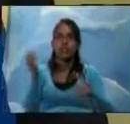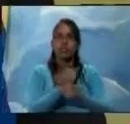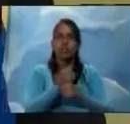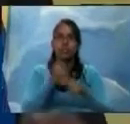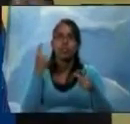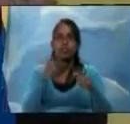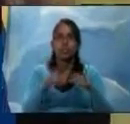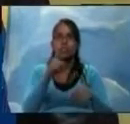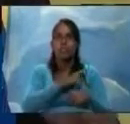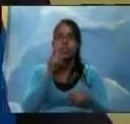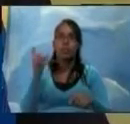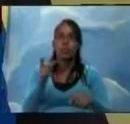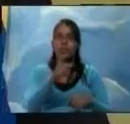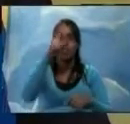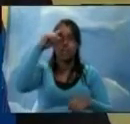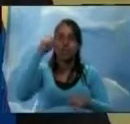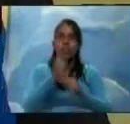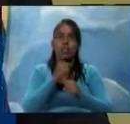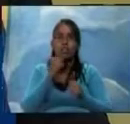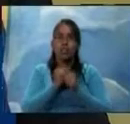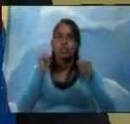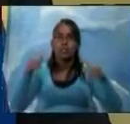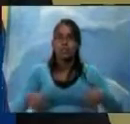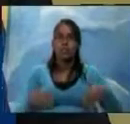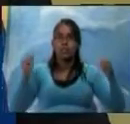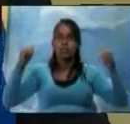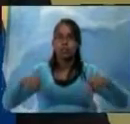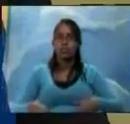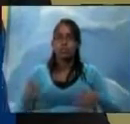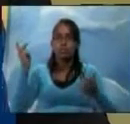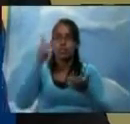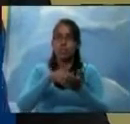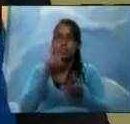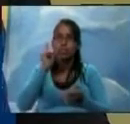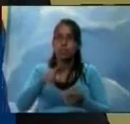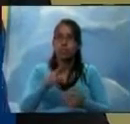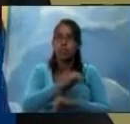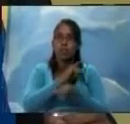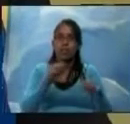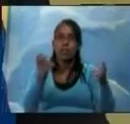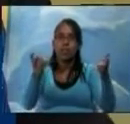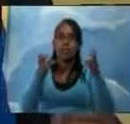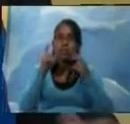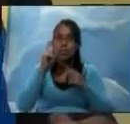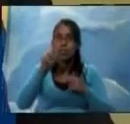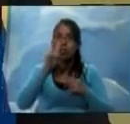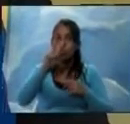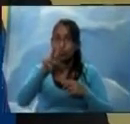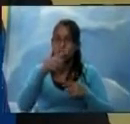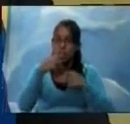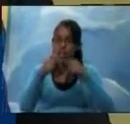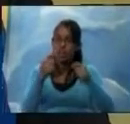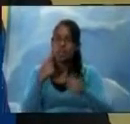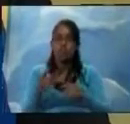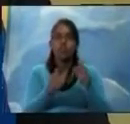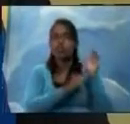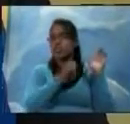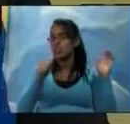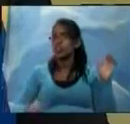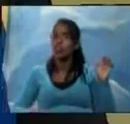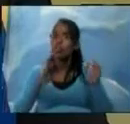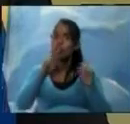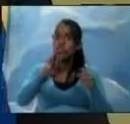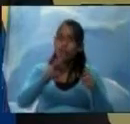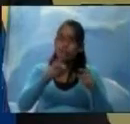otra de las personas que trabajó, que se esforzó. Llegando también el que había recibido 2 talentos, dijo, Señor,